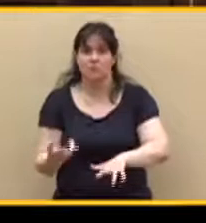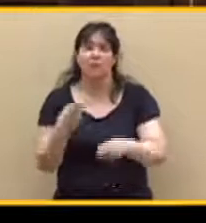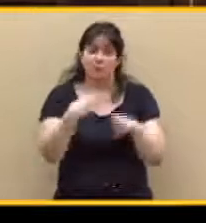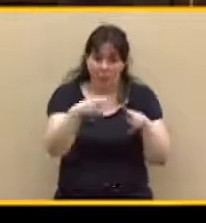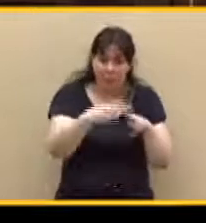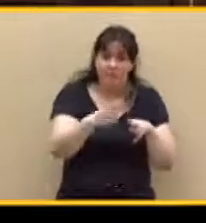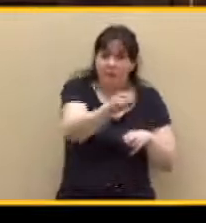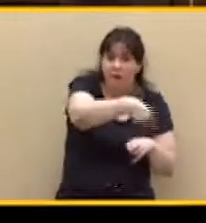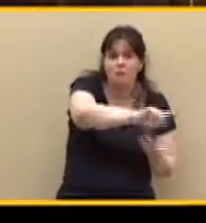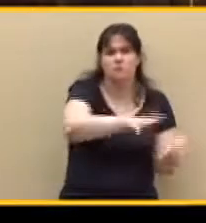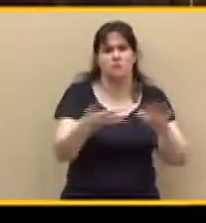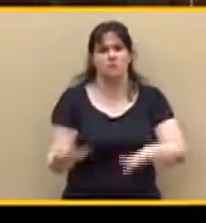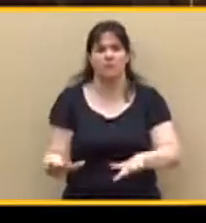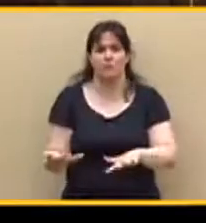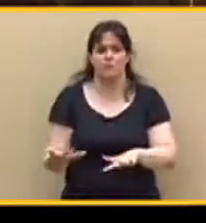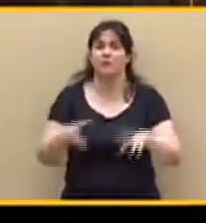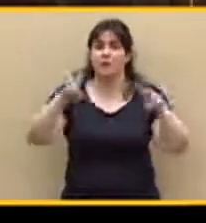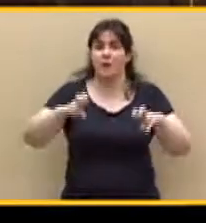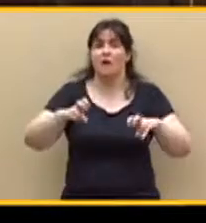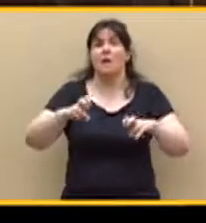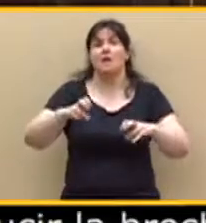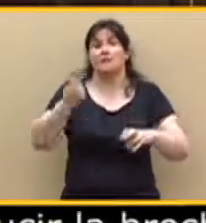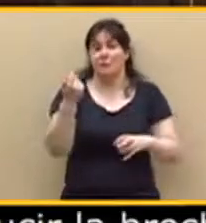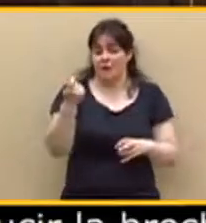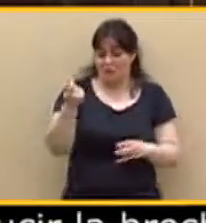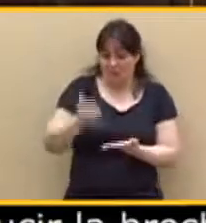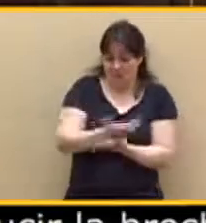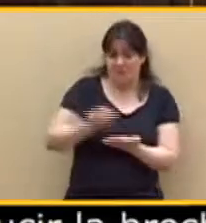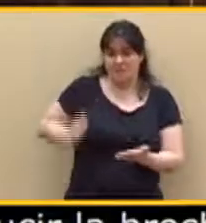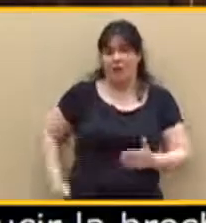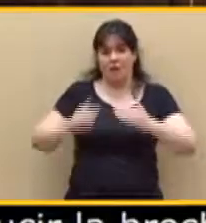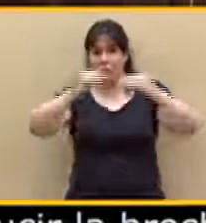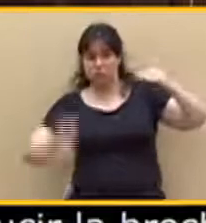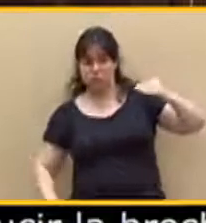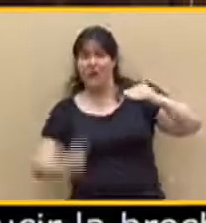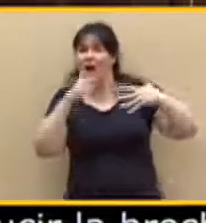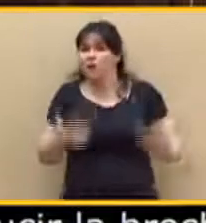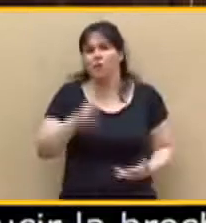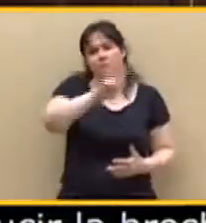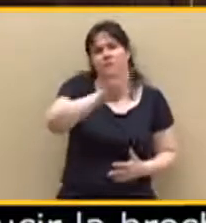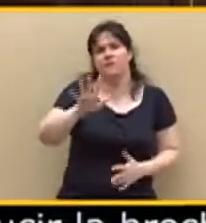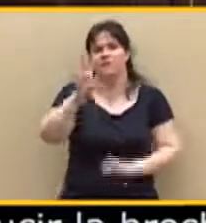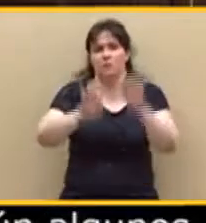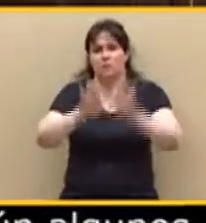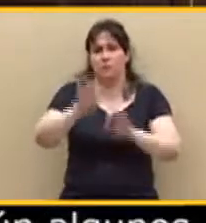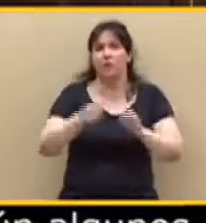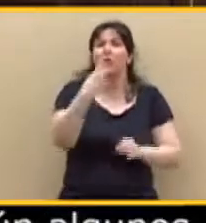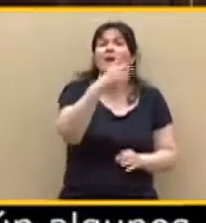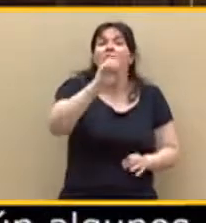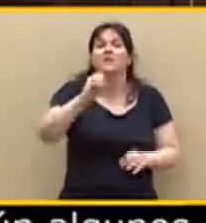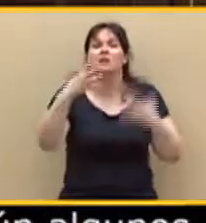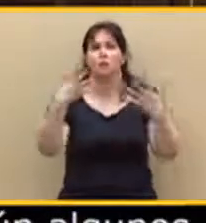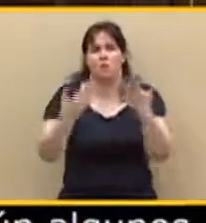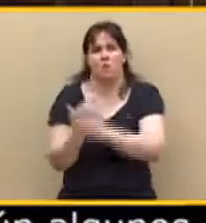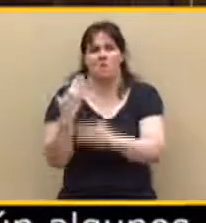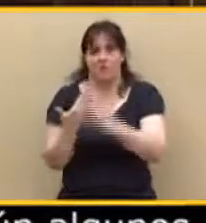Las políticas que ustedes aplican no permiten reducir la brecha salarial, que alcanza hoy el 24% según algunos estudios. 109 días, señorías, debe trabajar